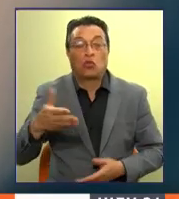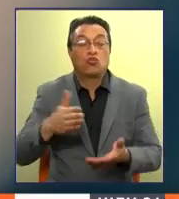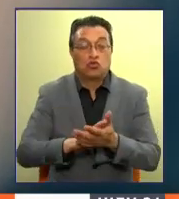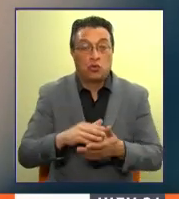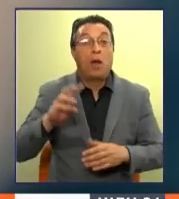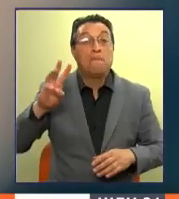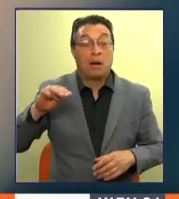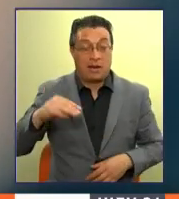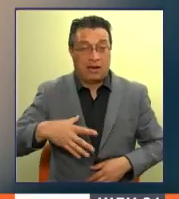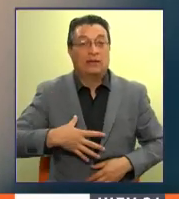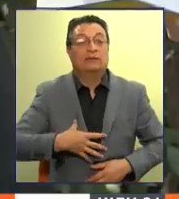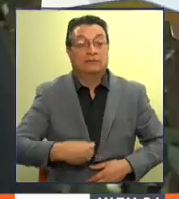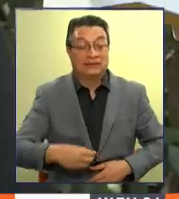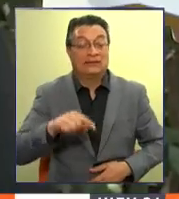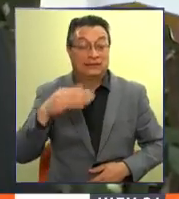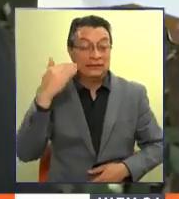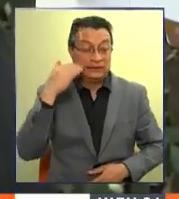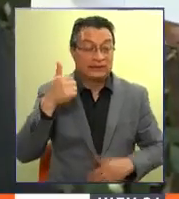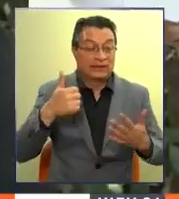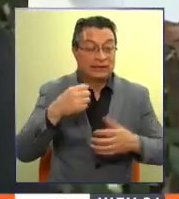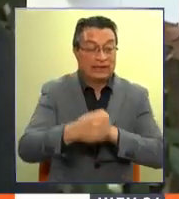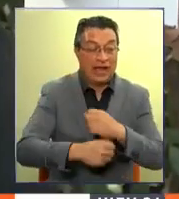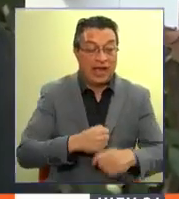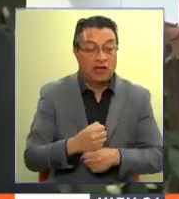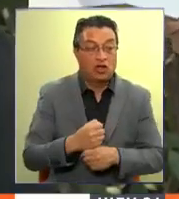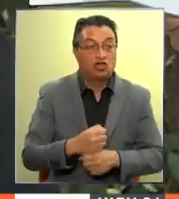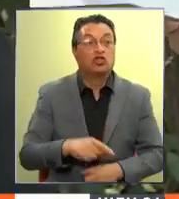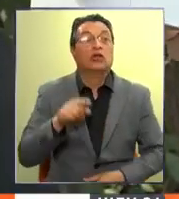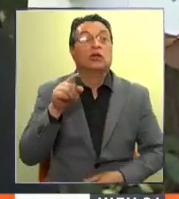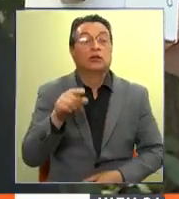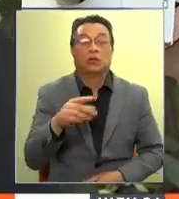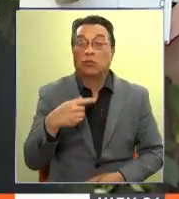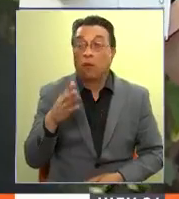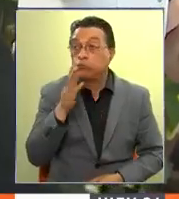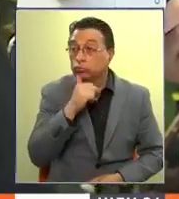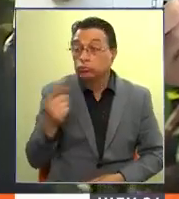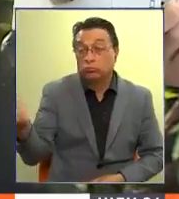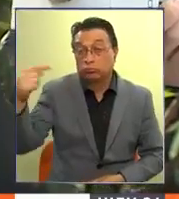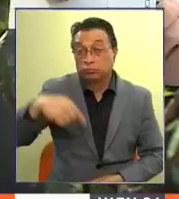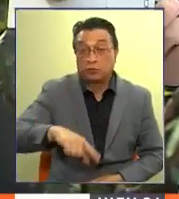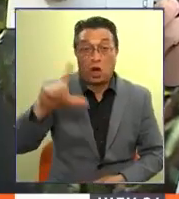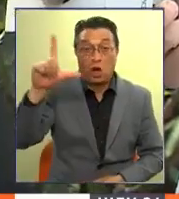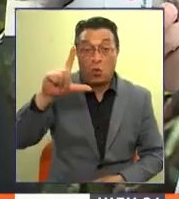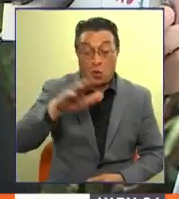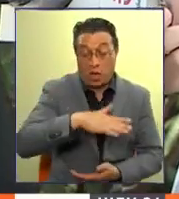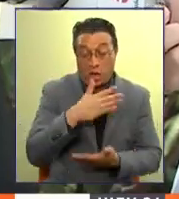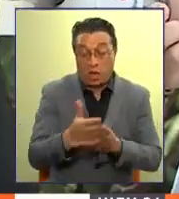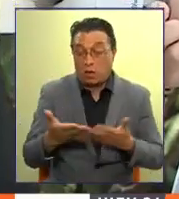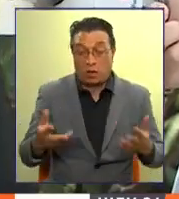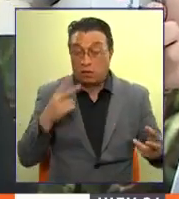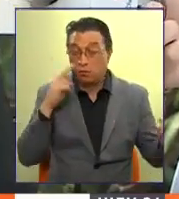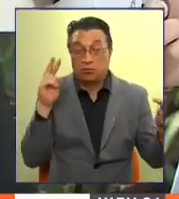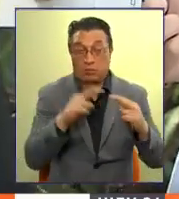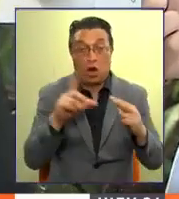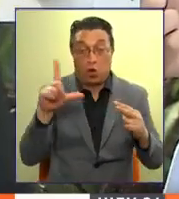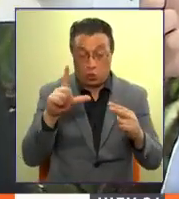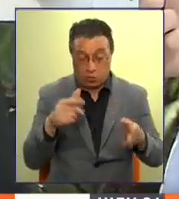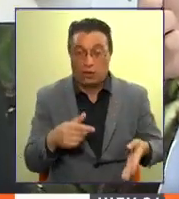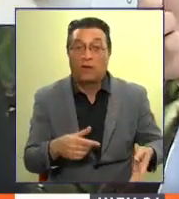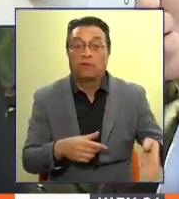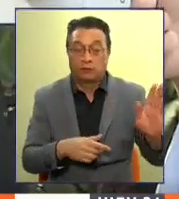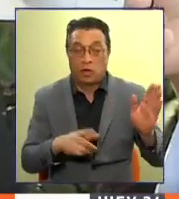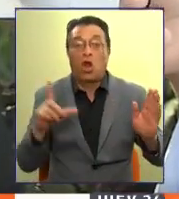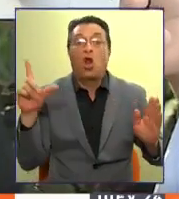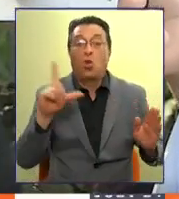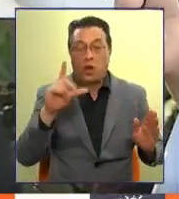una niña de 6. Todavía y no llega, no la vemos desde el lunes. El día lunes salió de acá. Cuando se fue de acá